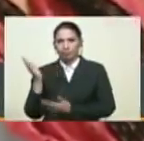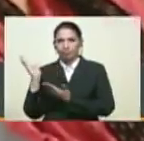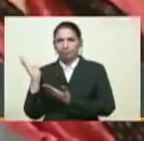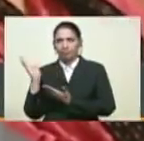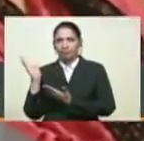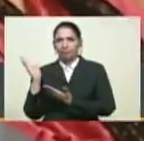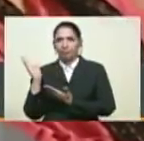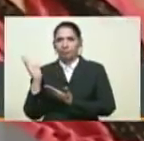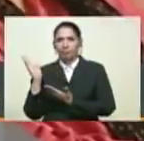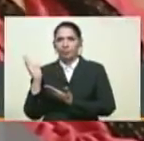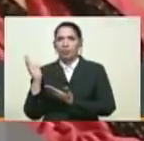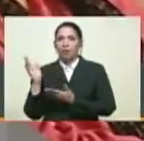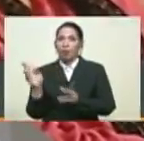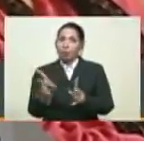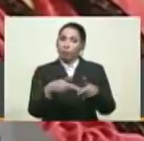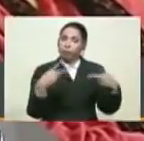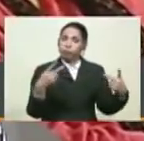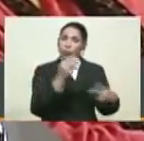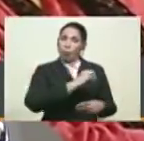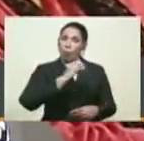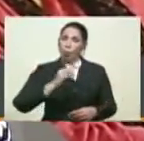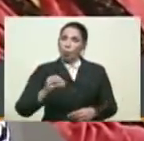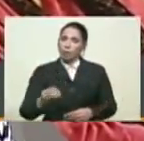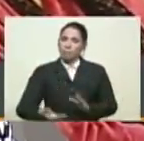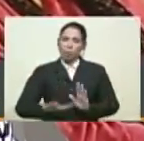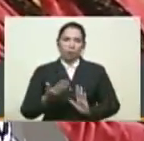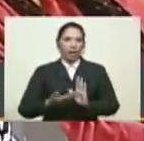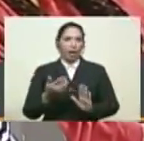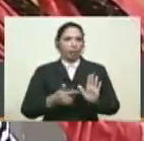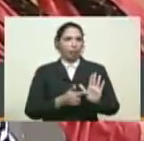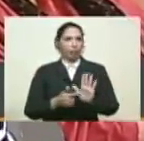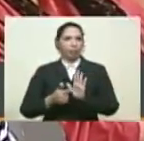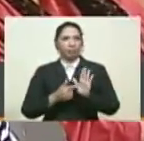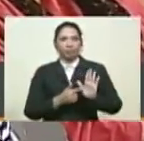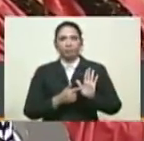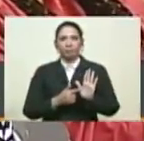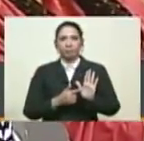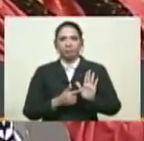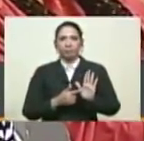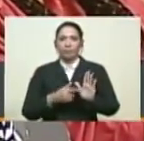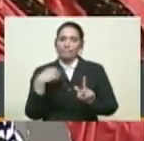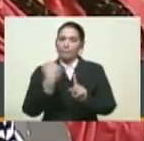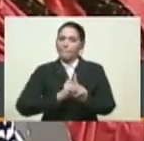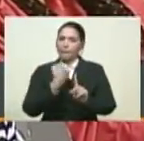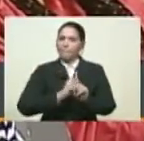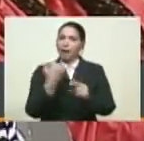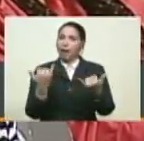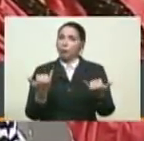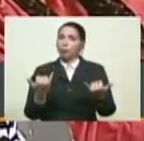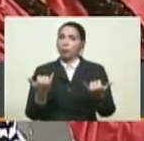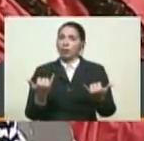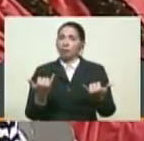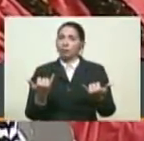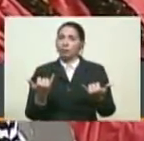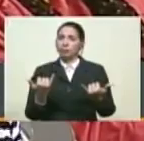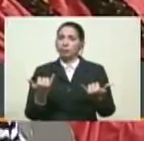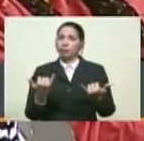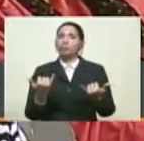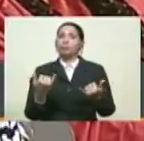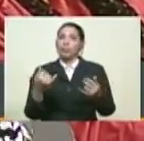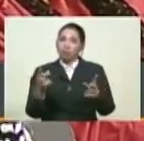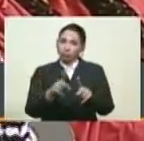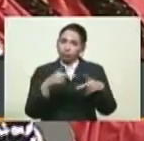Correo del Orinoco ha cumplido un papel y cumple un papel extraordinario, pero ahora la batalla además del medio